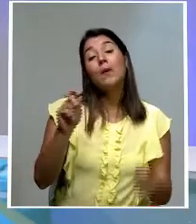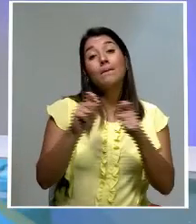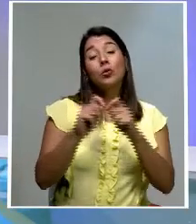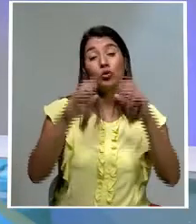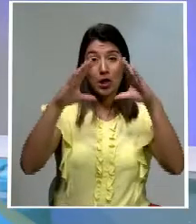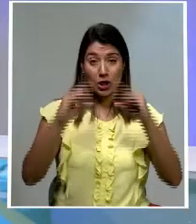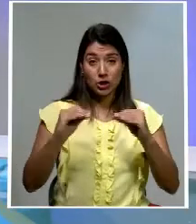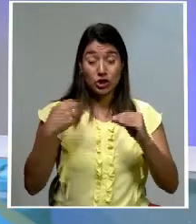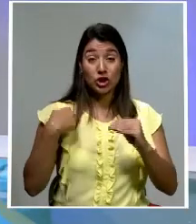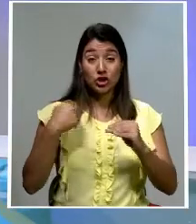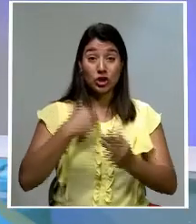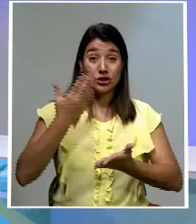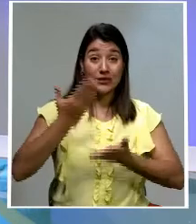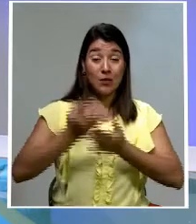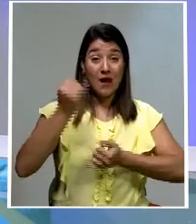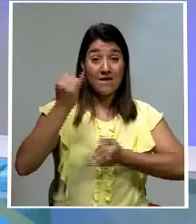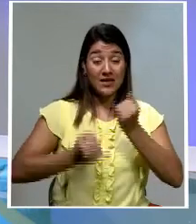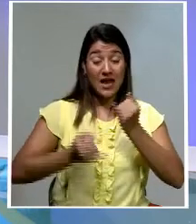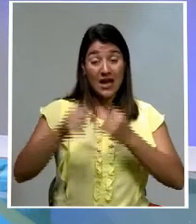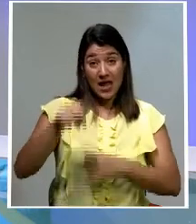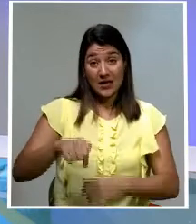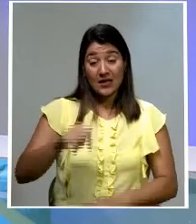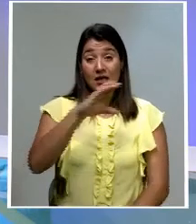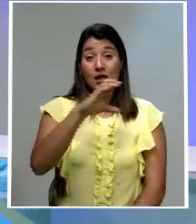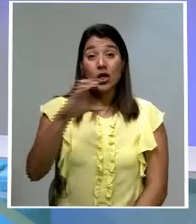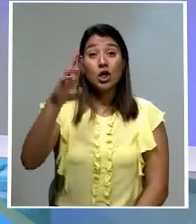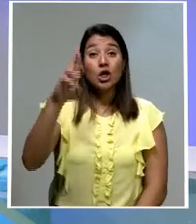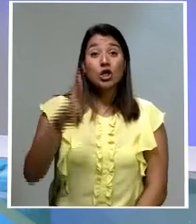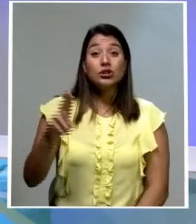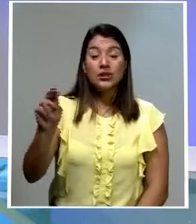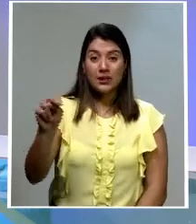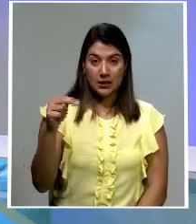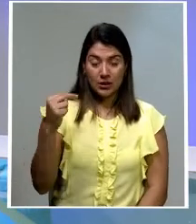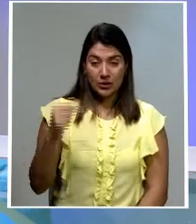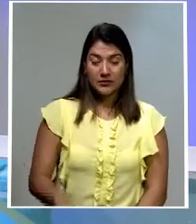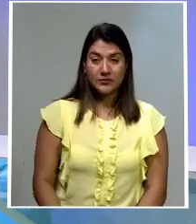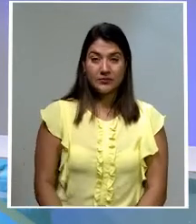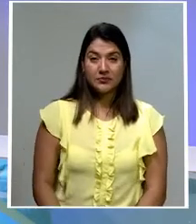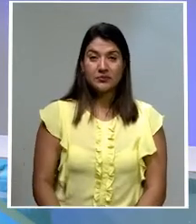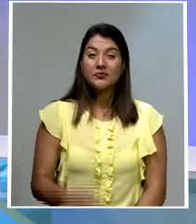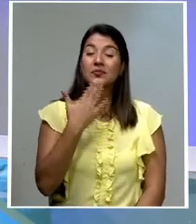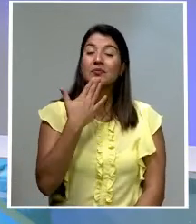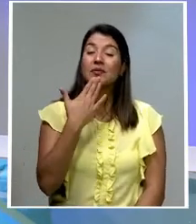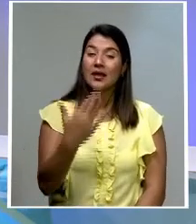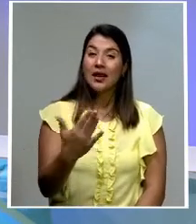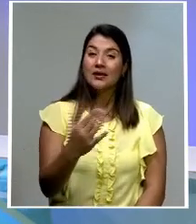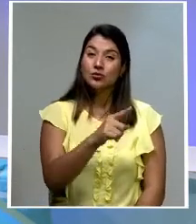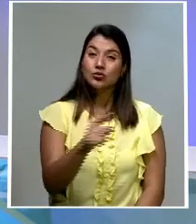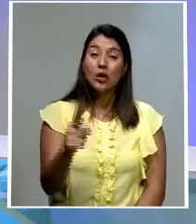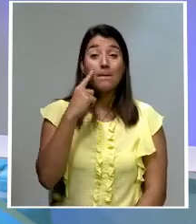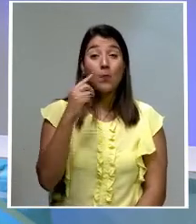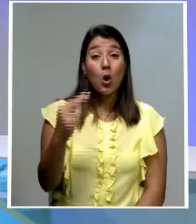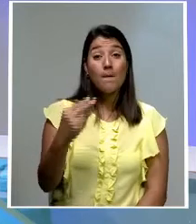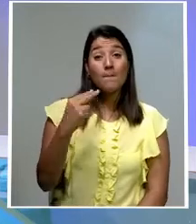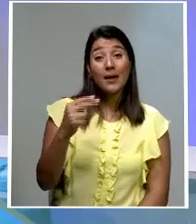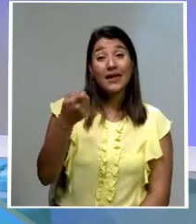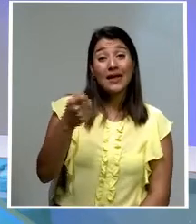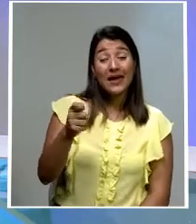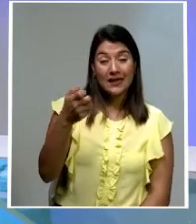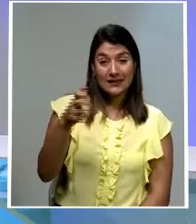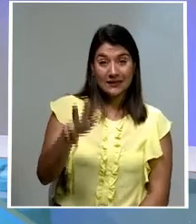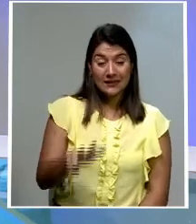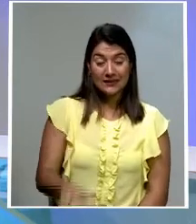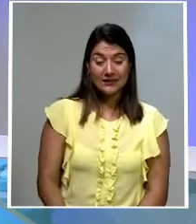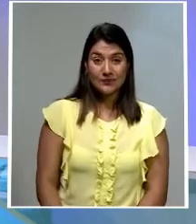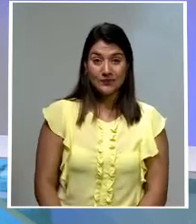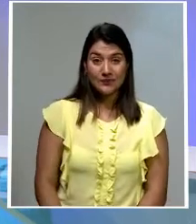punto, llegamos al final de esta edición estelar de Costa Rica Noticias. Gracias por informarse con la señal de Canal